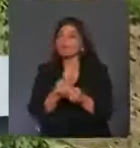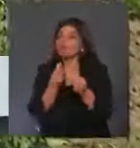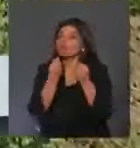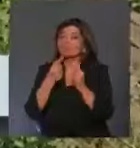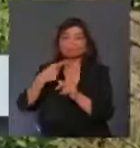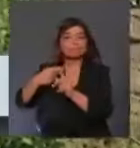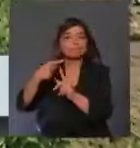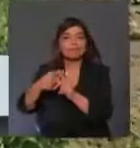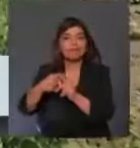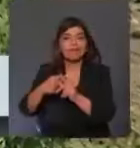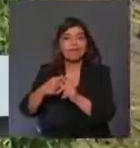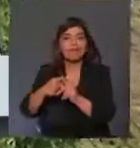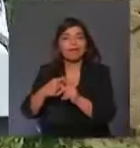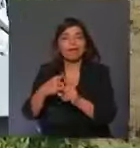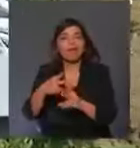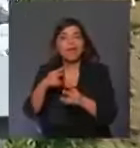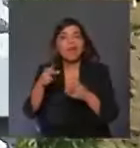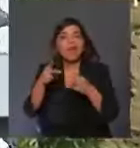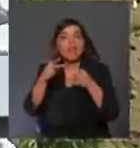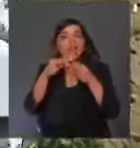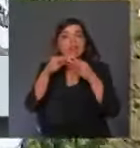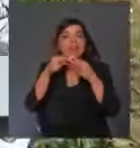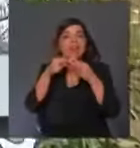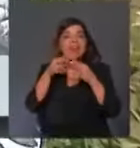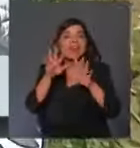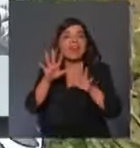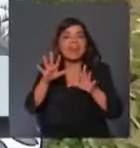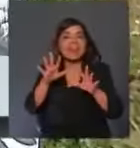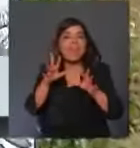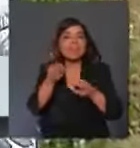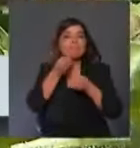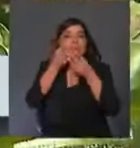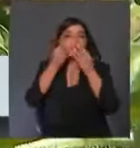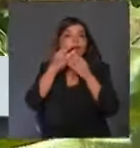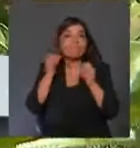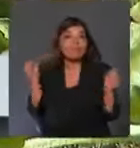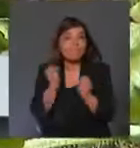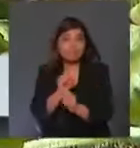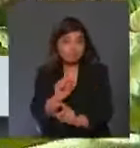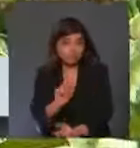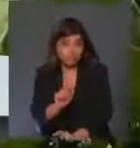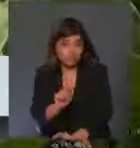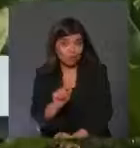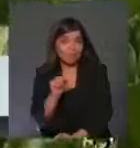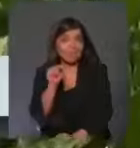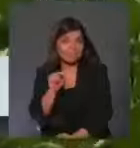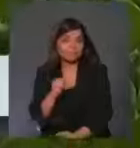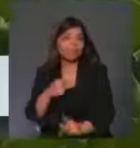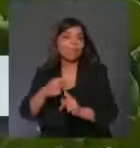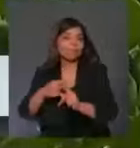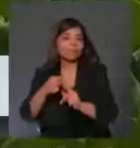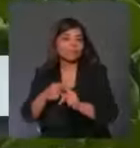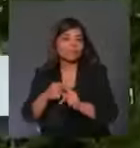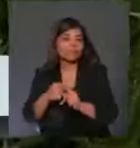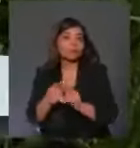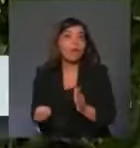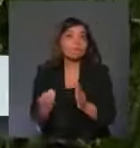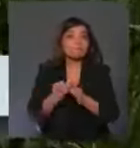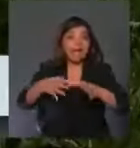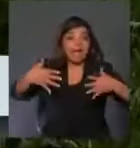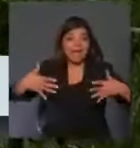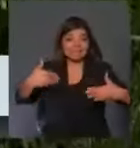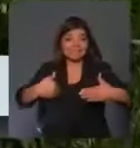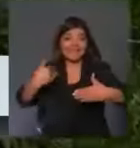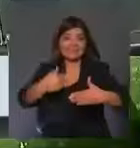estación del año la primavera estuvo no tan helada Y eso todo eso varía o sea deberíamos tener más sandías y más sabrosas que otros